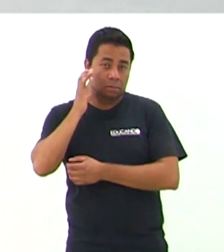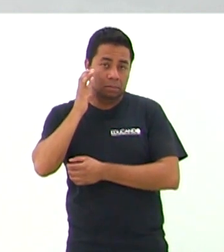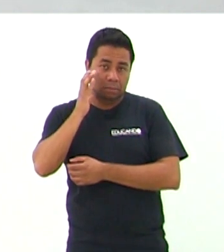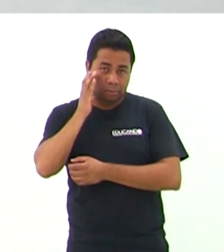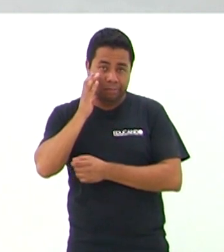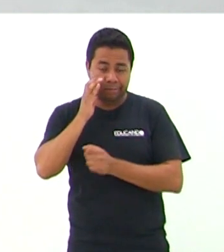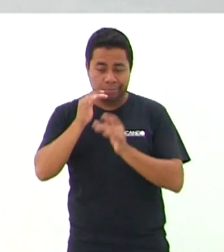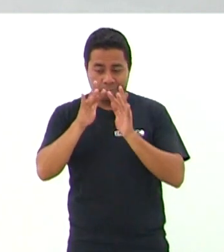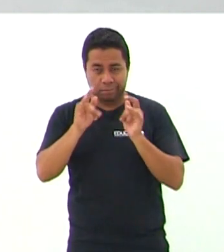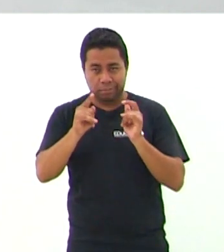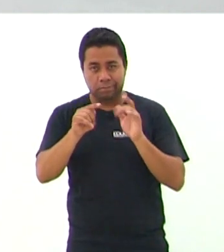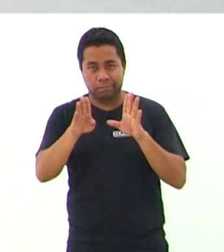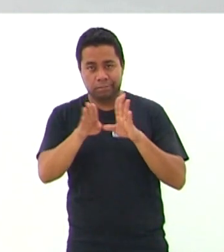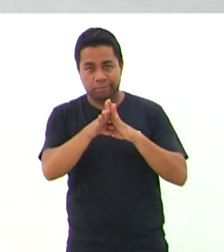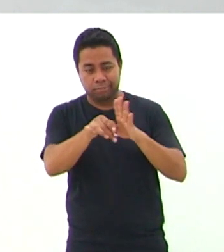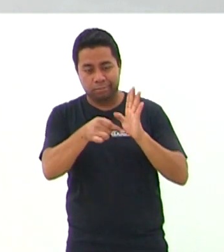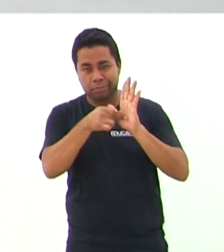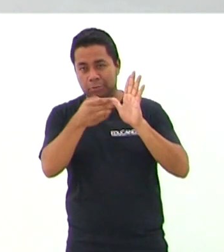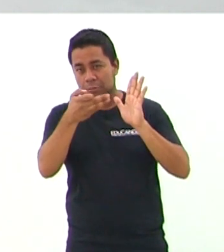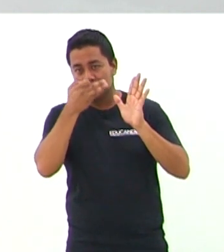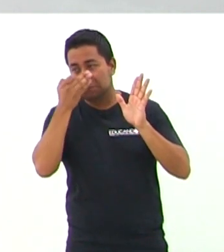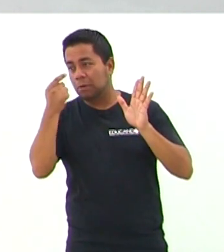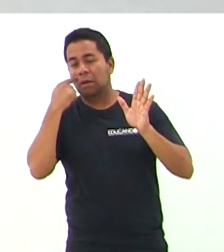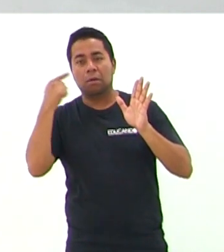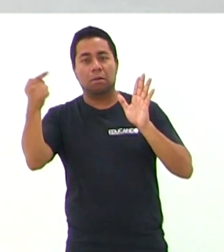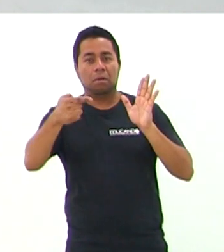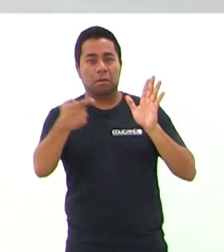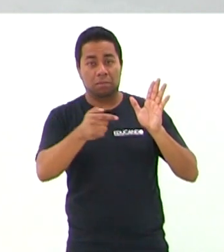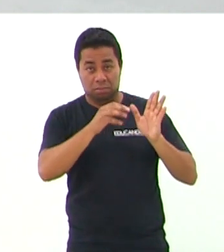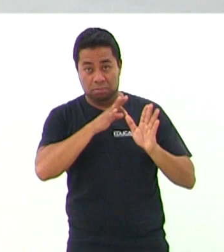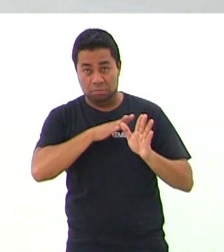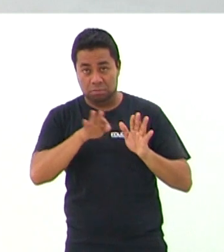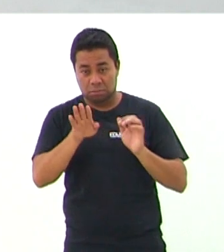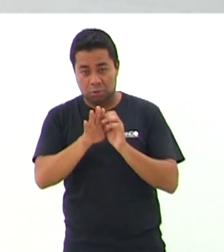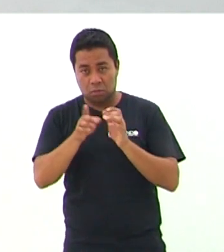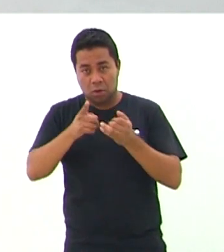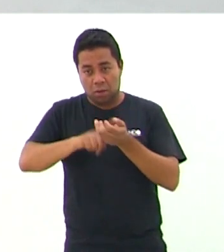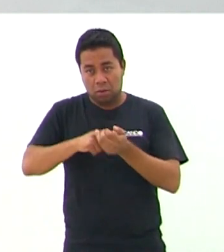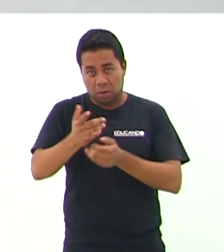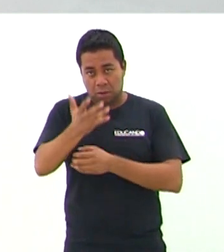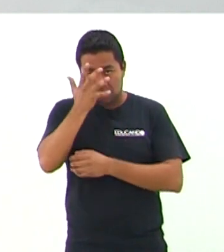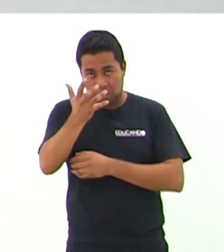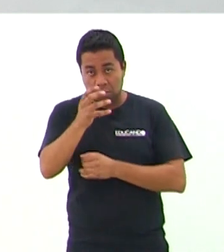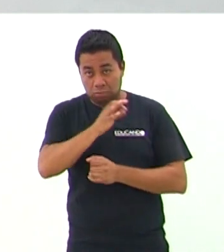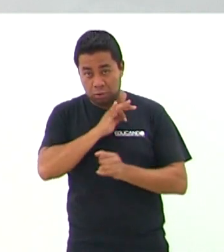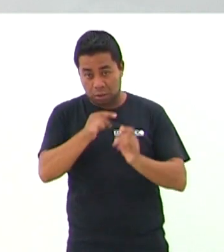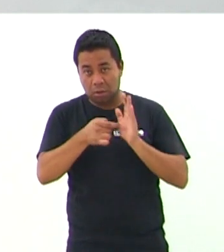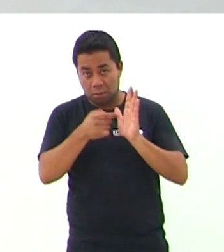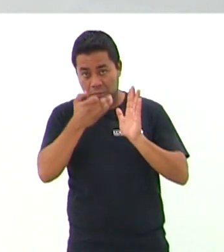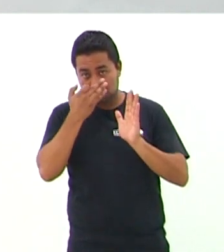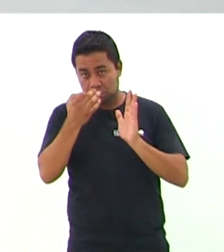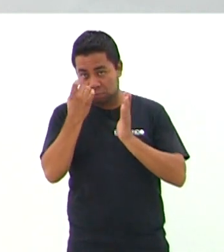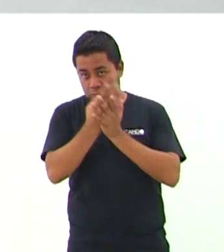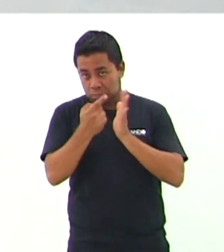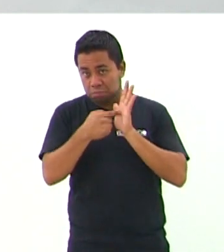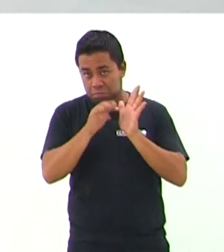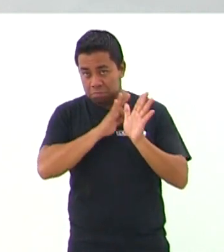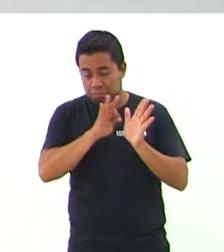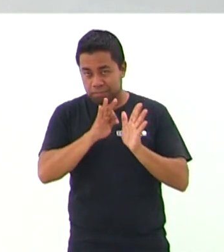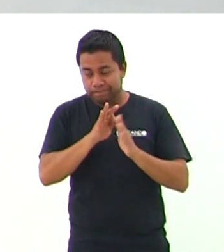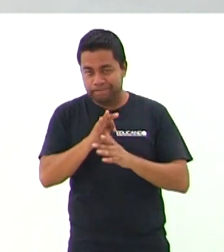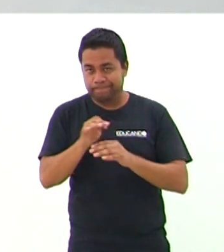un lugar donde se toman decisiones serias? Mucha atención con esto, porque tenemos que hacer